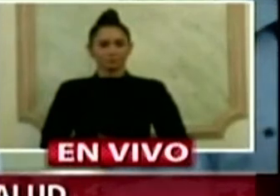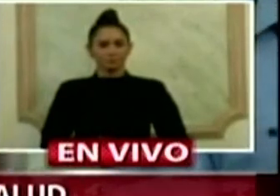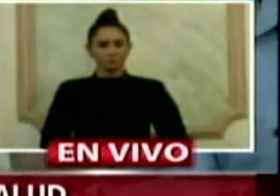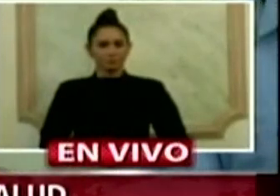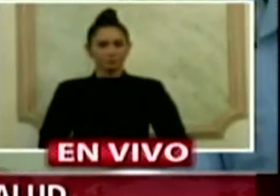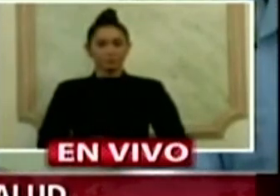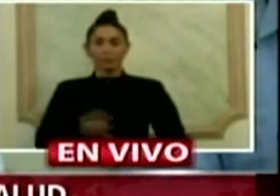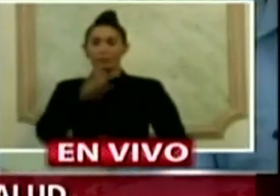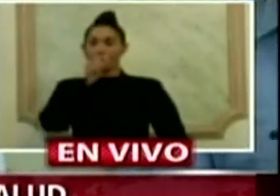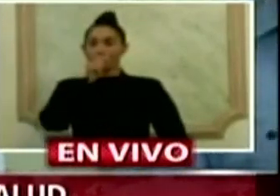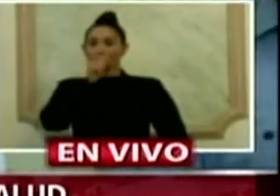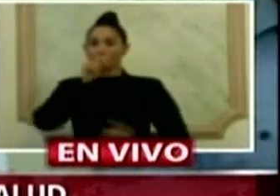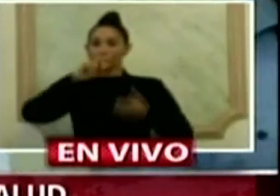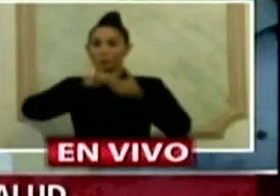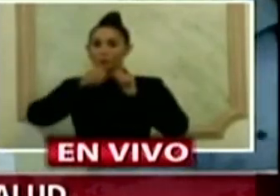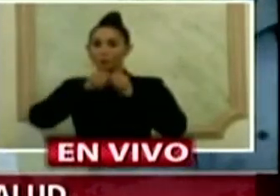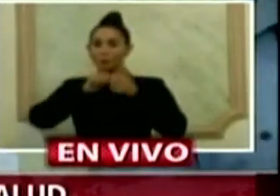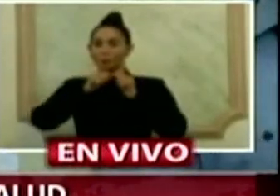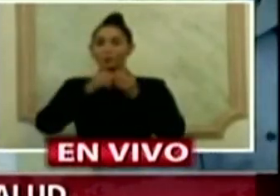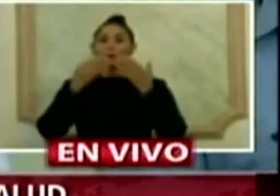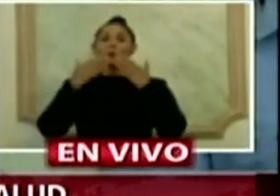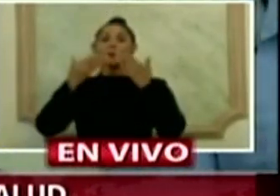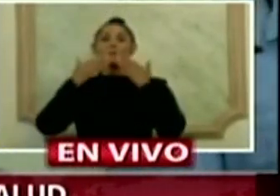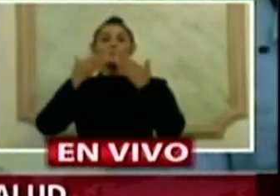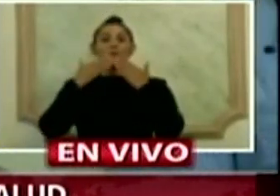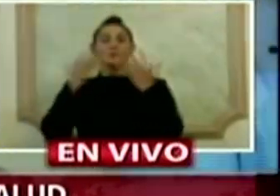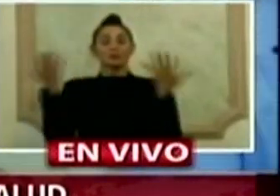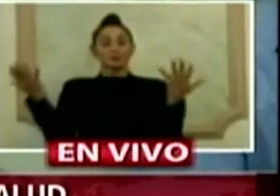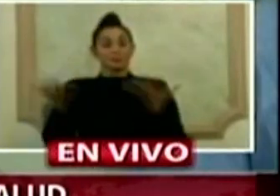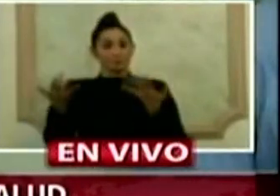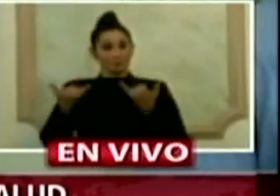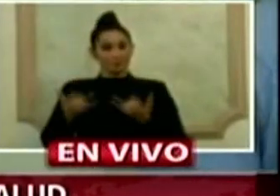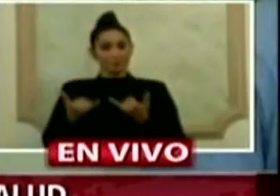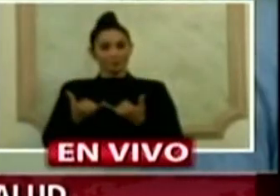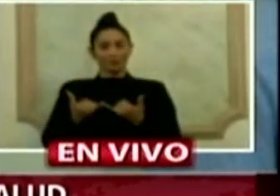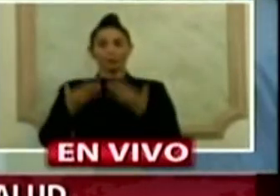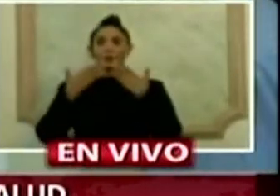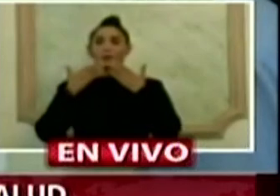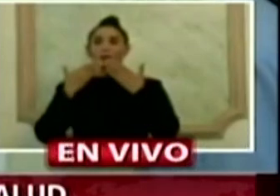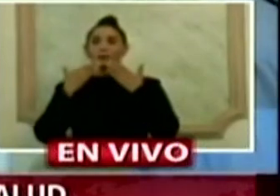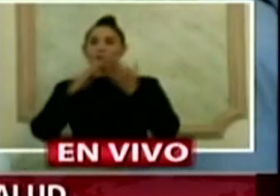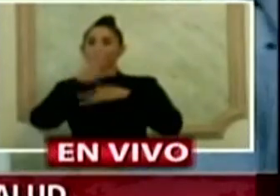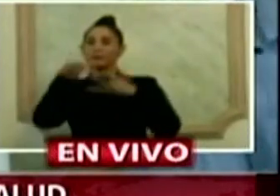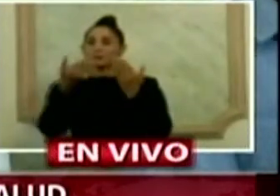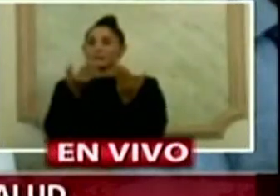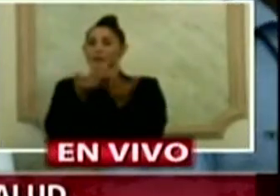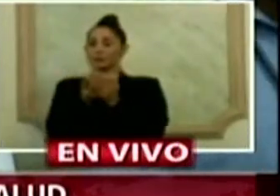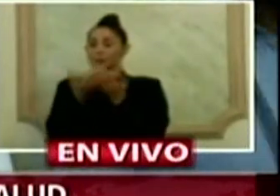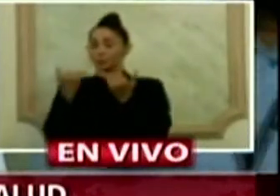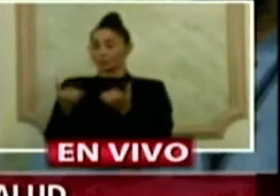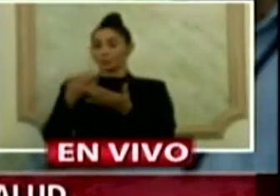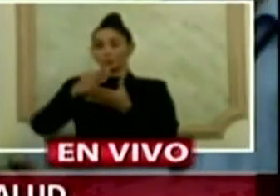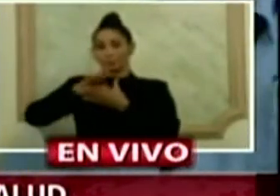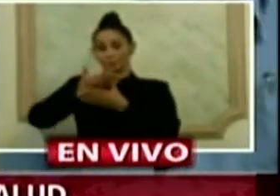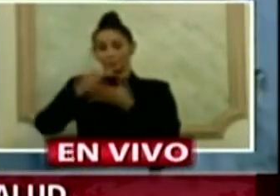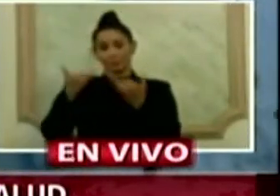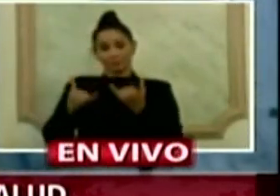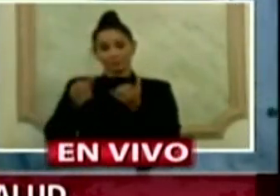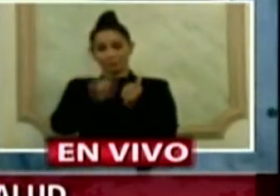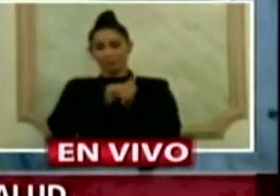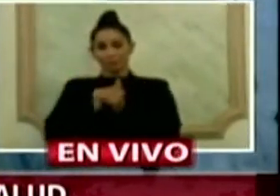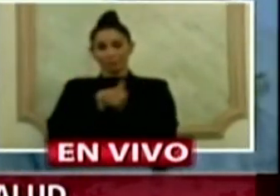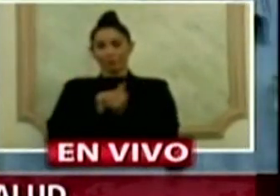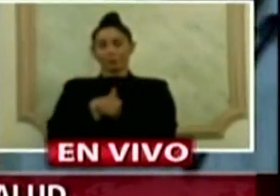Micrófonos con estas actividades. Muchísimas gracias por su presencia. Gracias a nuestras autoridades que han compartido en la mañana de hoy nuestro plan